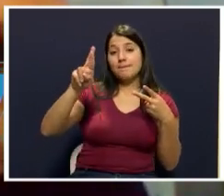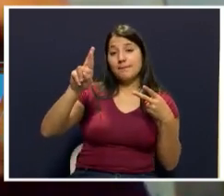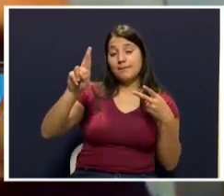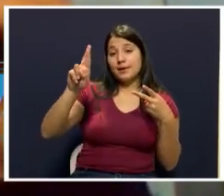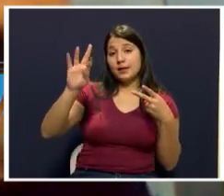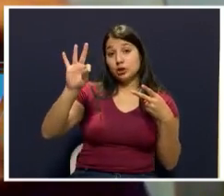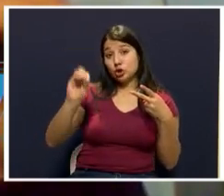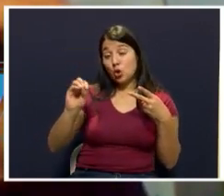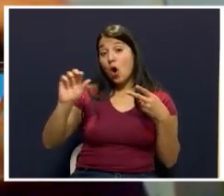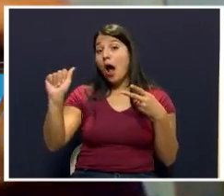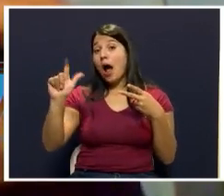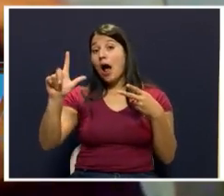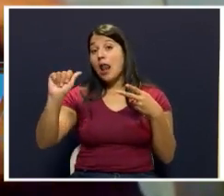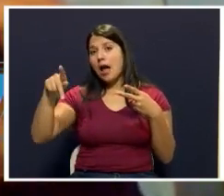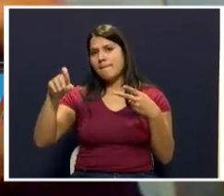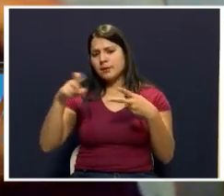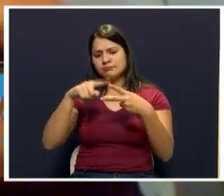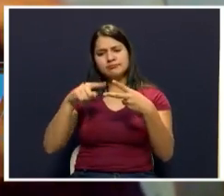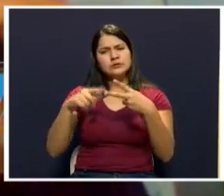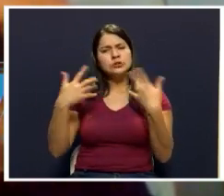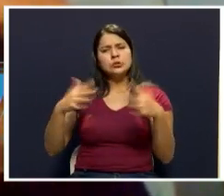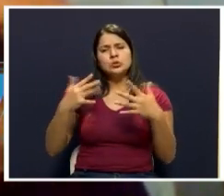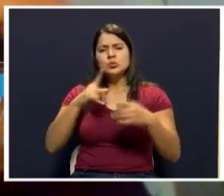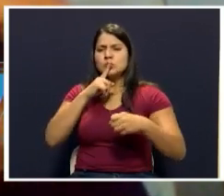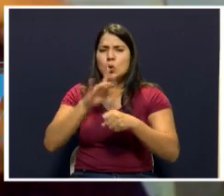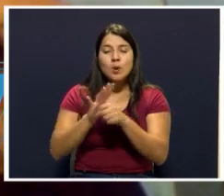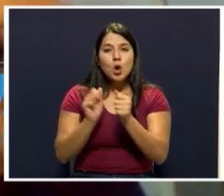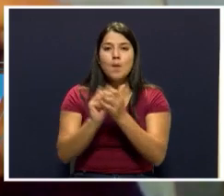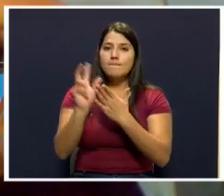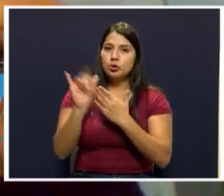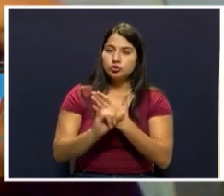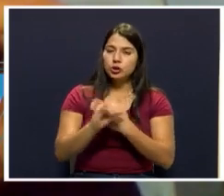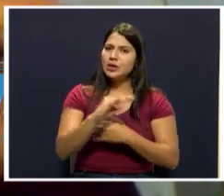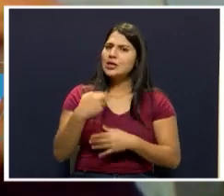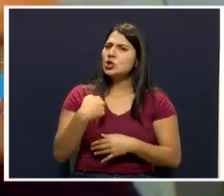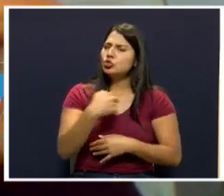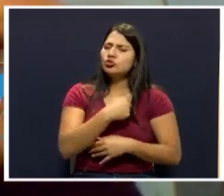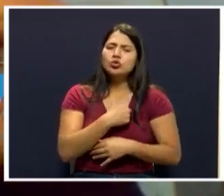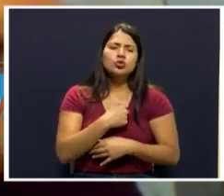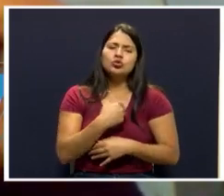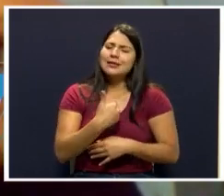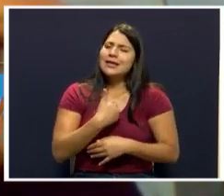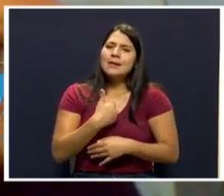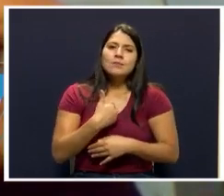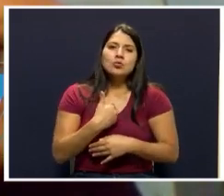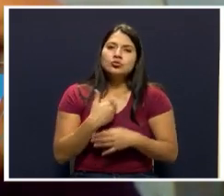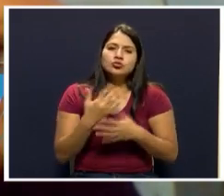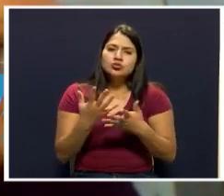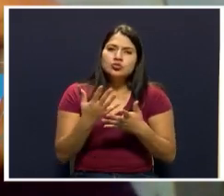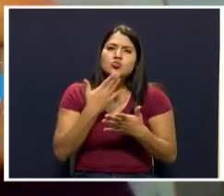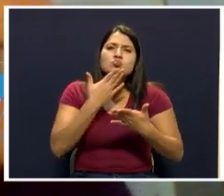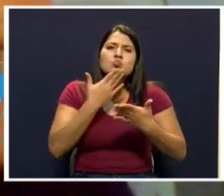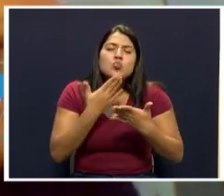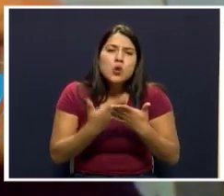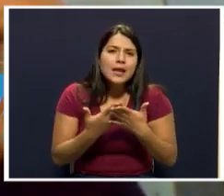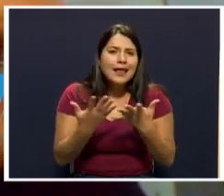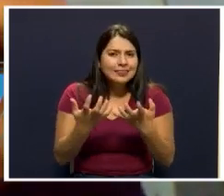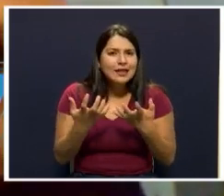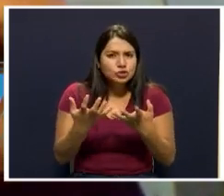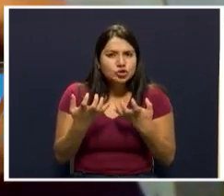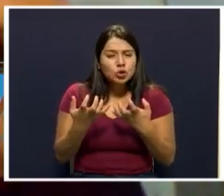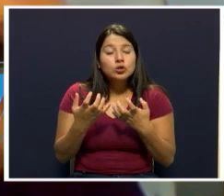muy fuertemente con estos proyectos, y estamos en la mejor intención de contribuir con el país en esto, de manera que haga